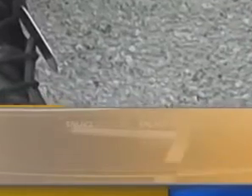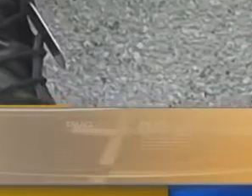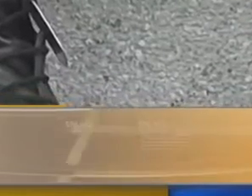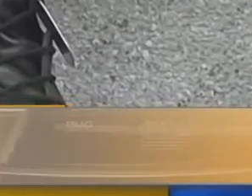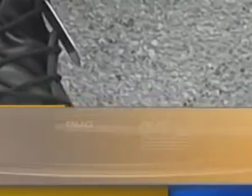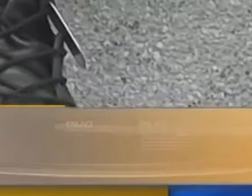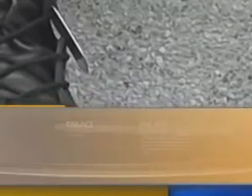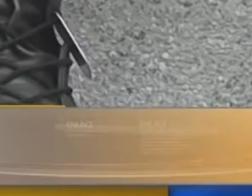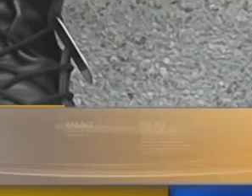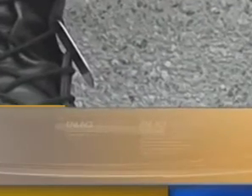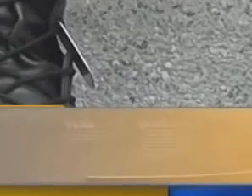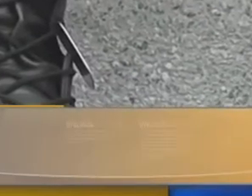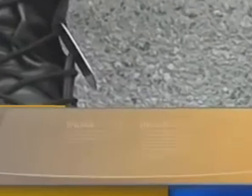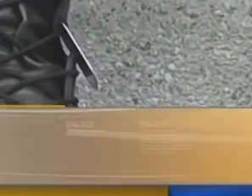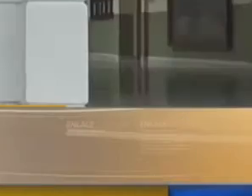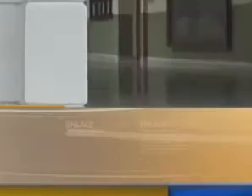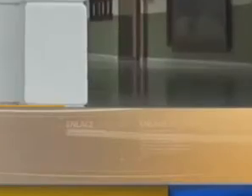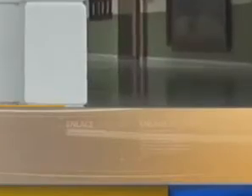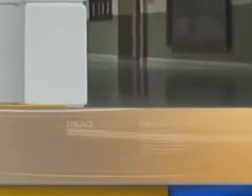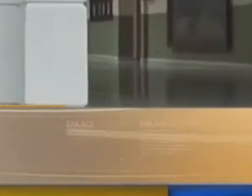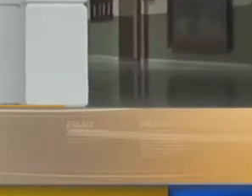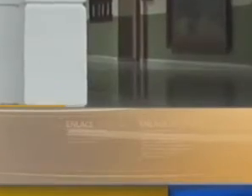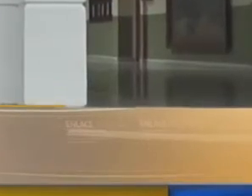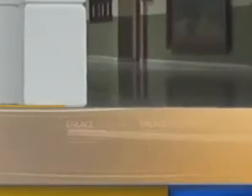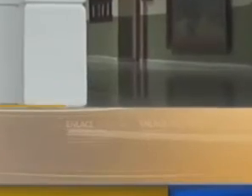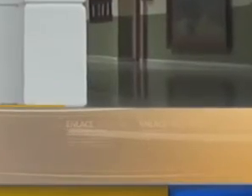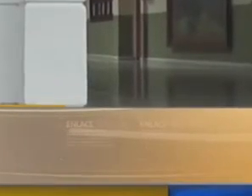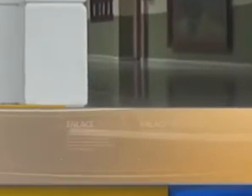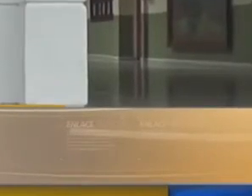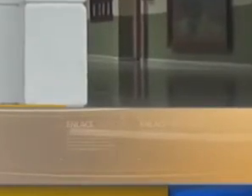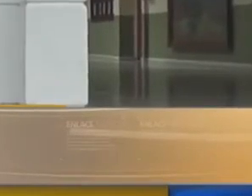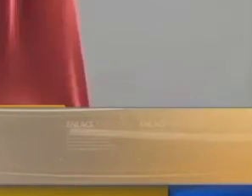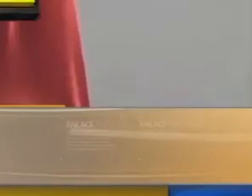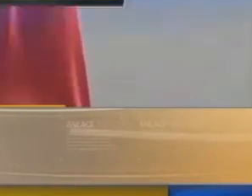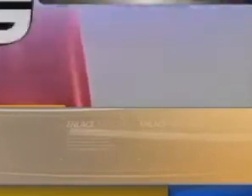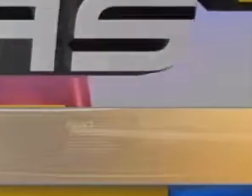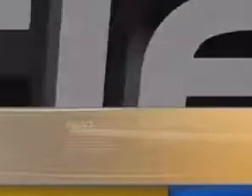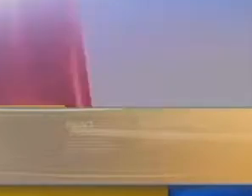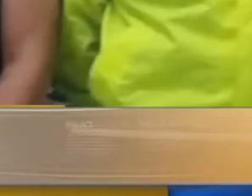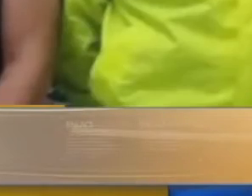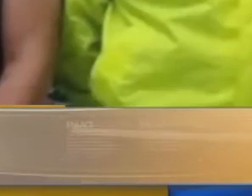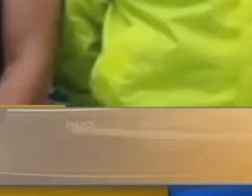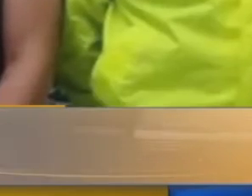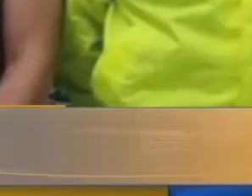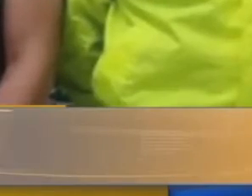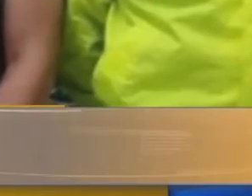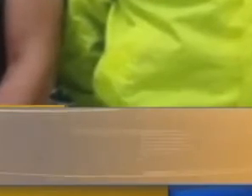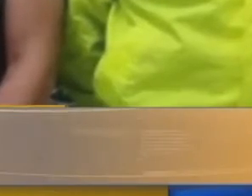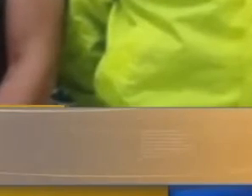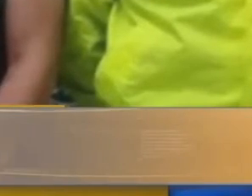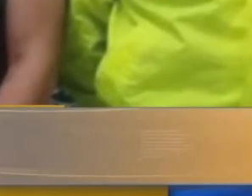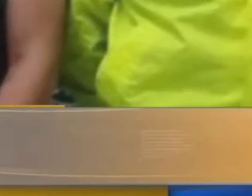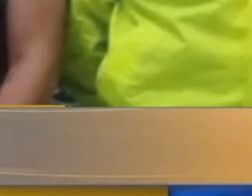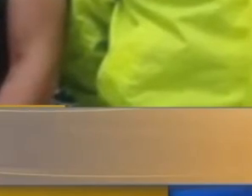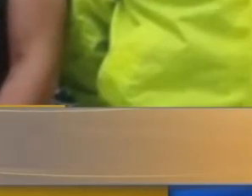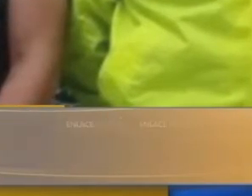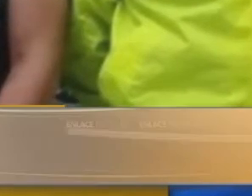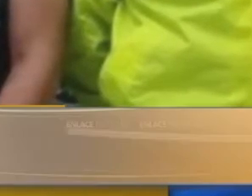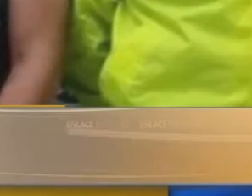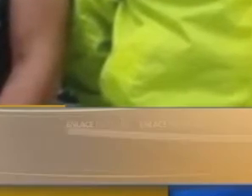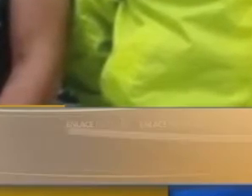ciudad de Bucaramanga con el objetivo de citarse con una joven que meses atrás había conocido vía Facebook. Alias José y alias